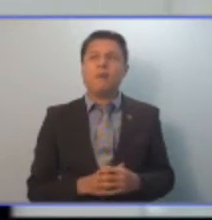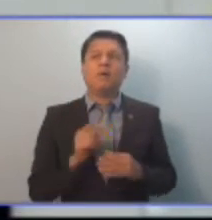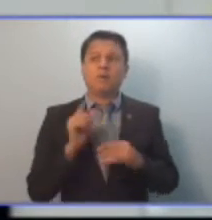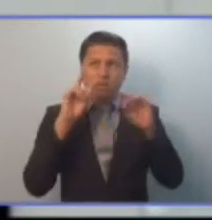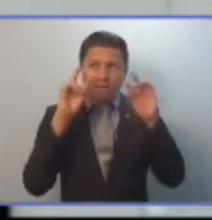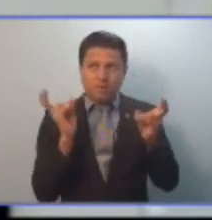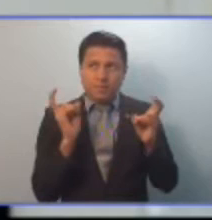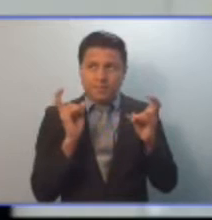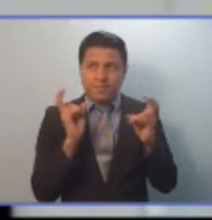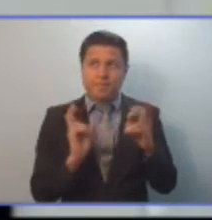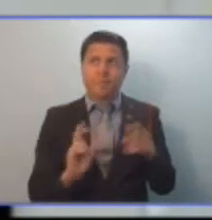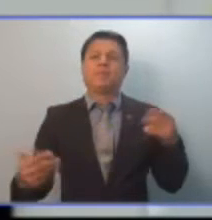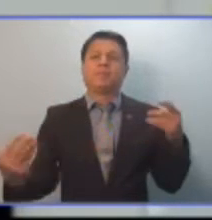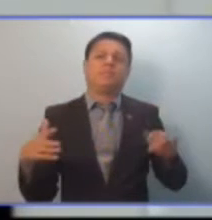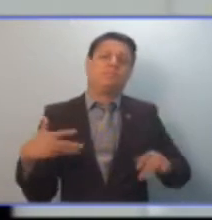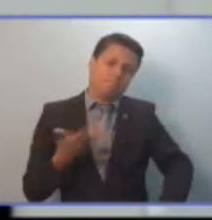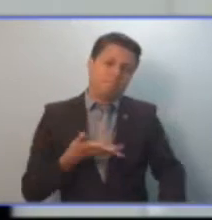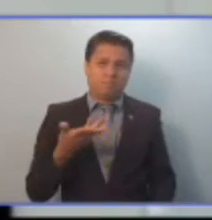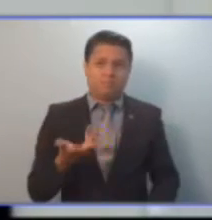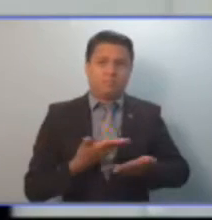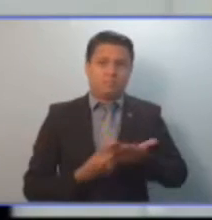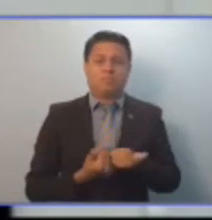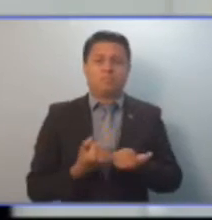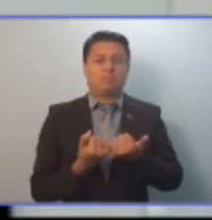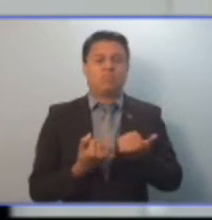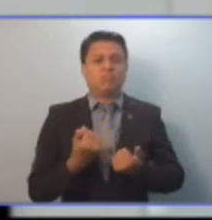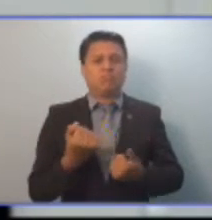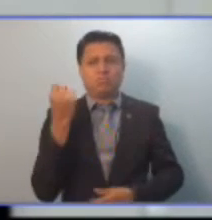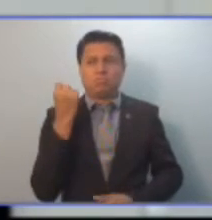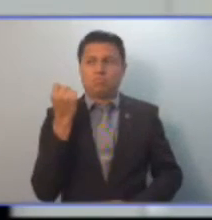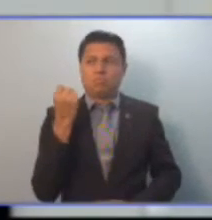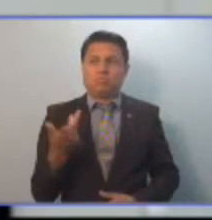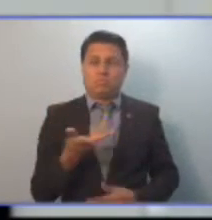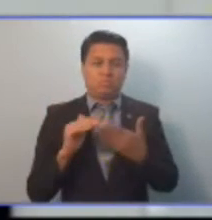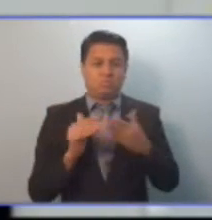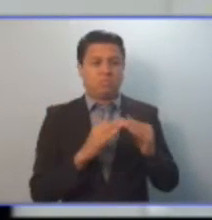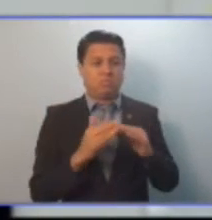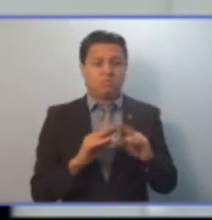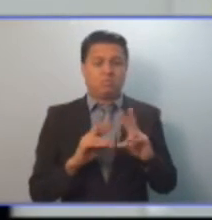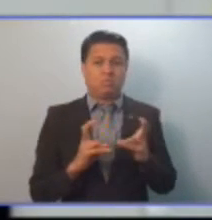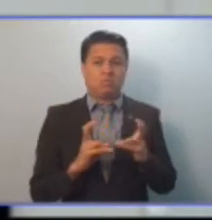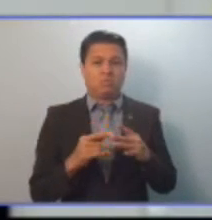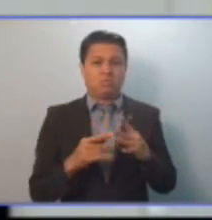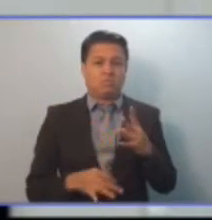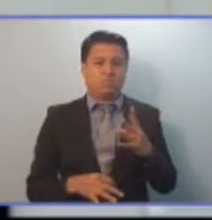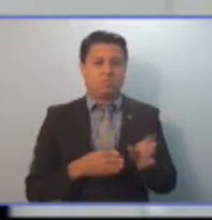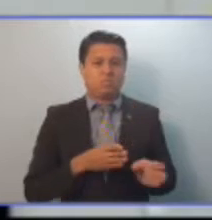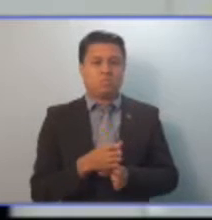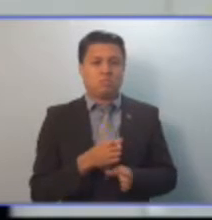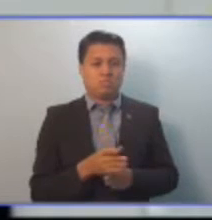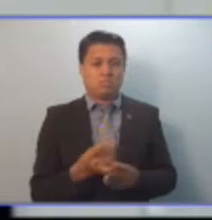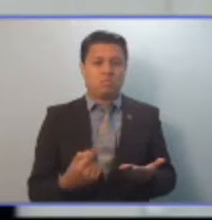tema que a nosotros nos ha venido importando mucho, a la comunidad jurídica.